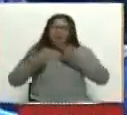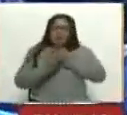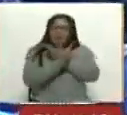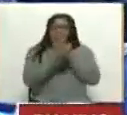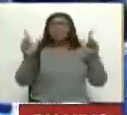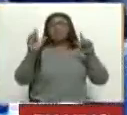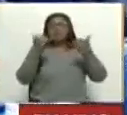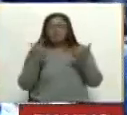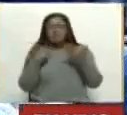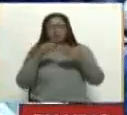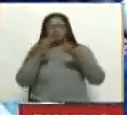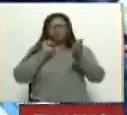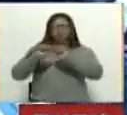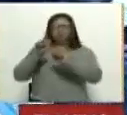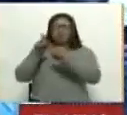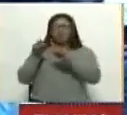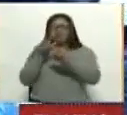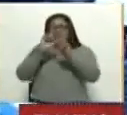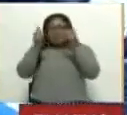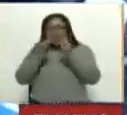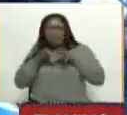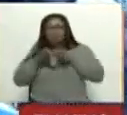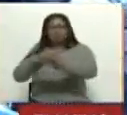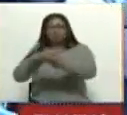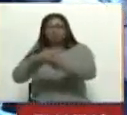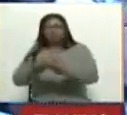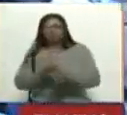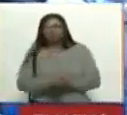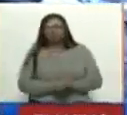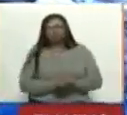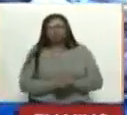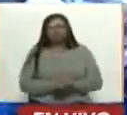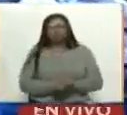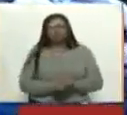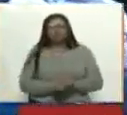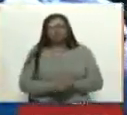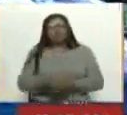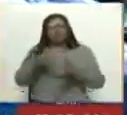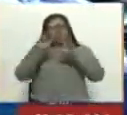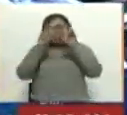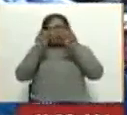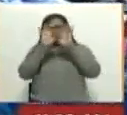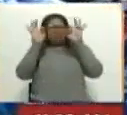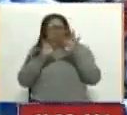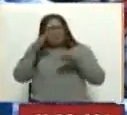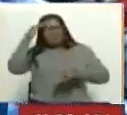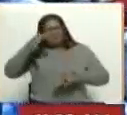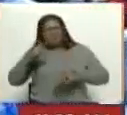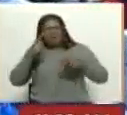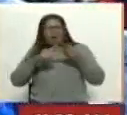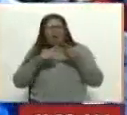contraponerse a este sistema capitalista hablaremos de la unión Cívico militar hablaremos también